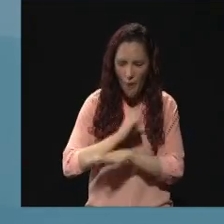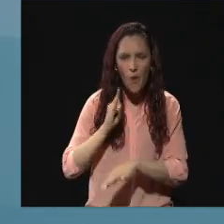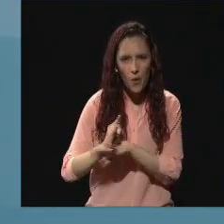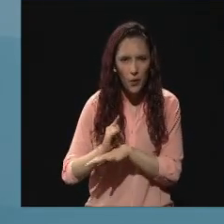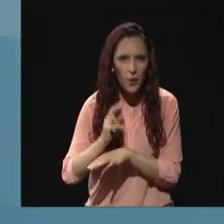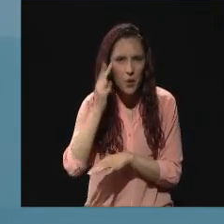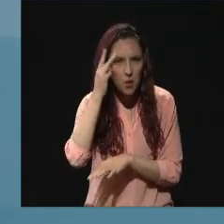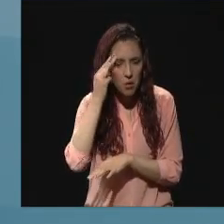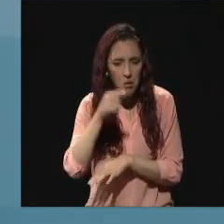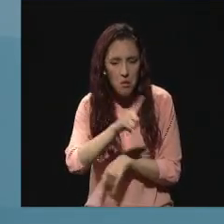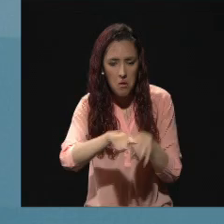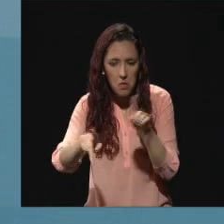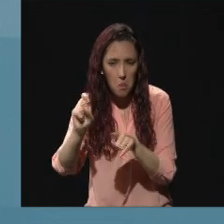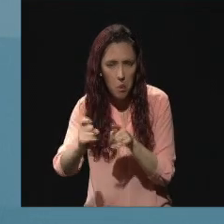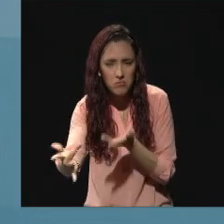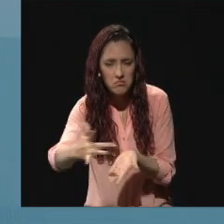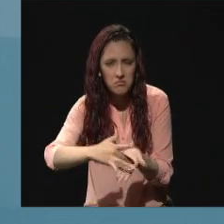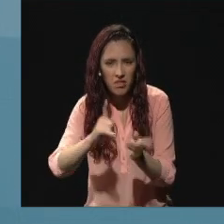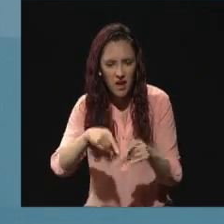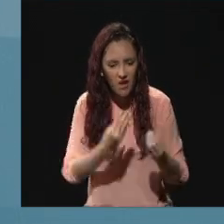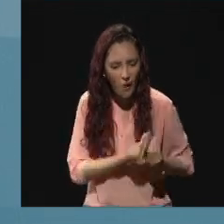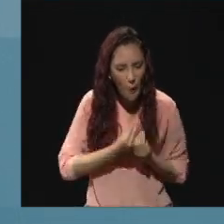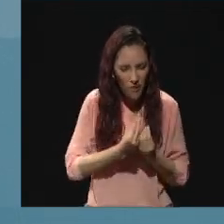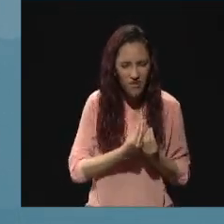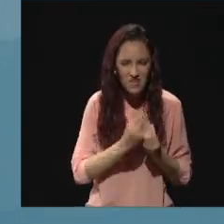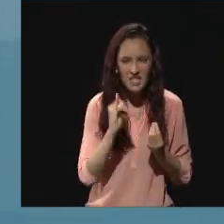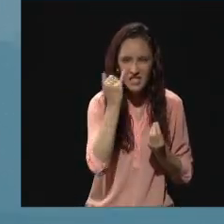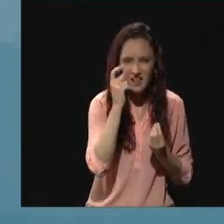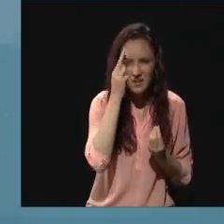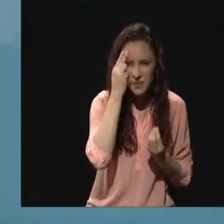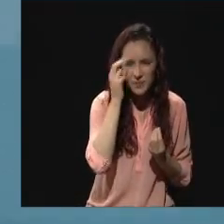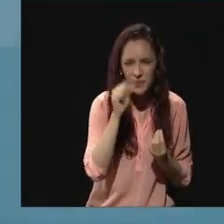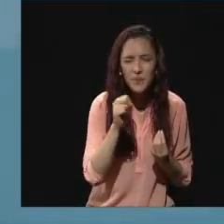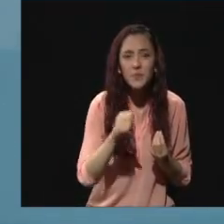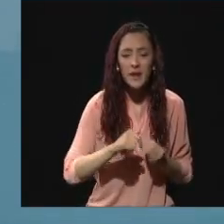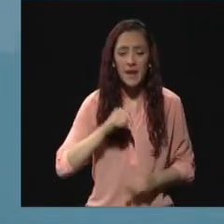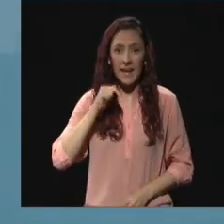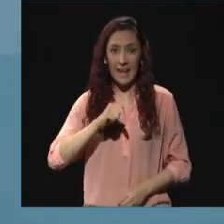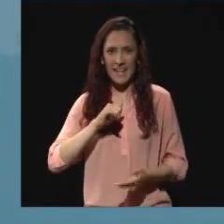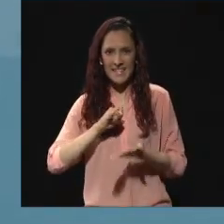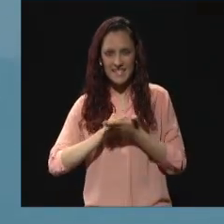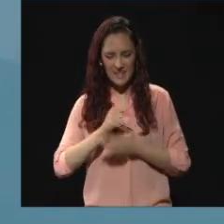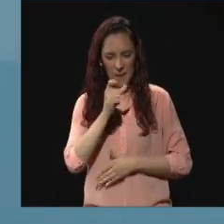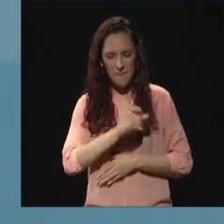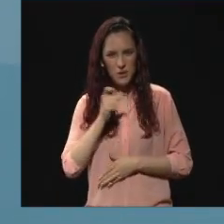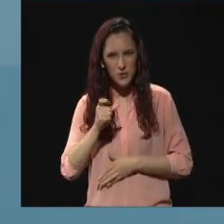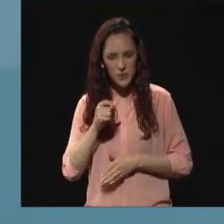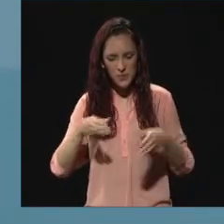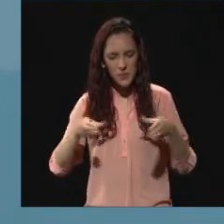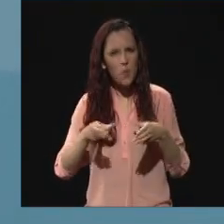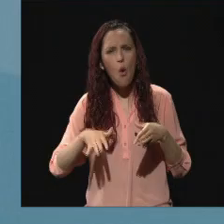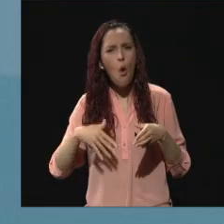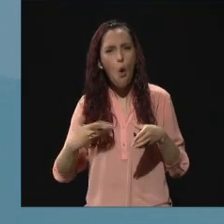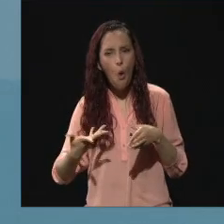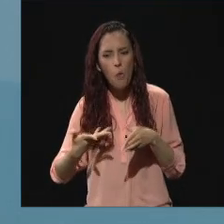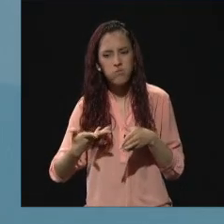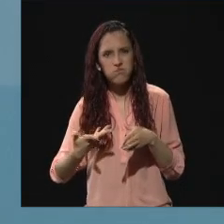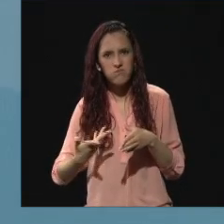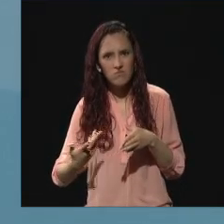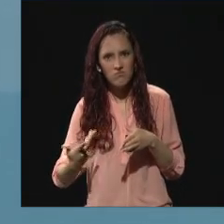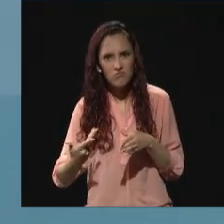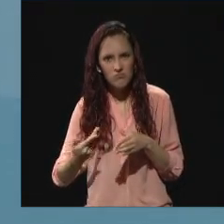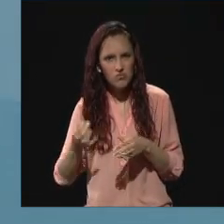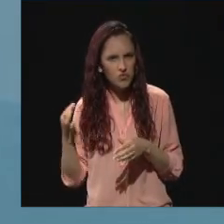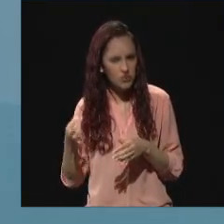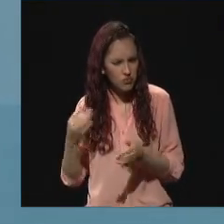incluso en algunos comités lo que hacemos nosotros es desde el área de relación con agentes es contactarlos permanentemente como como es el